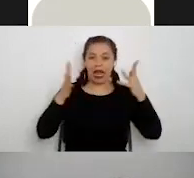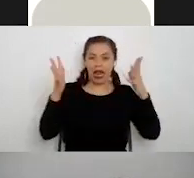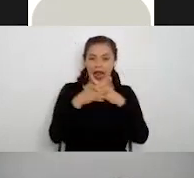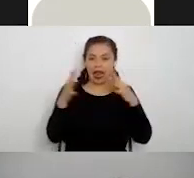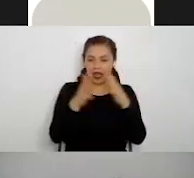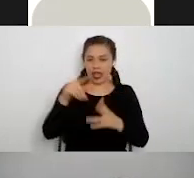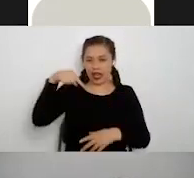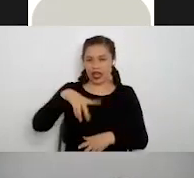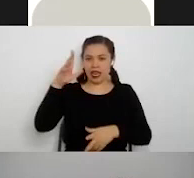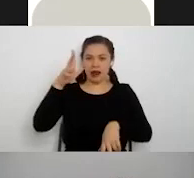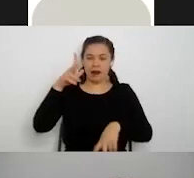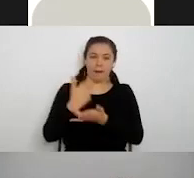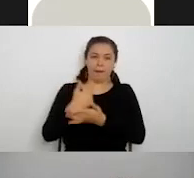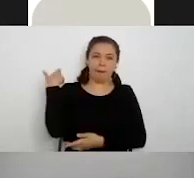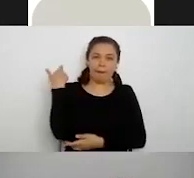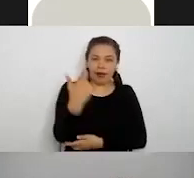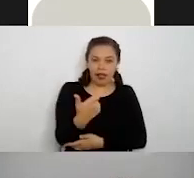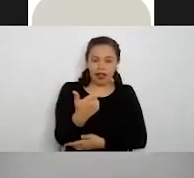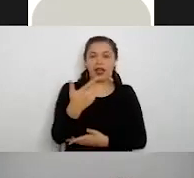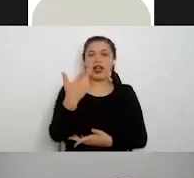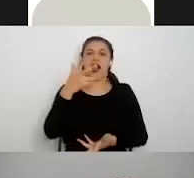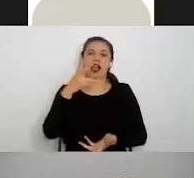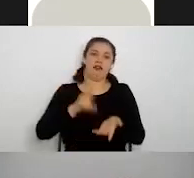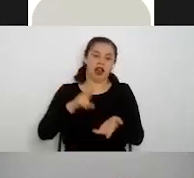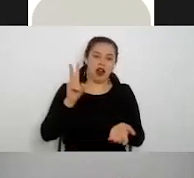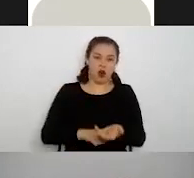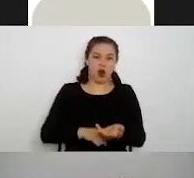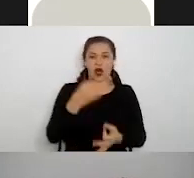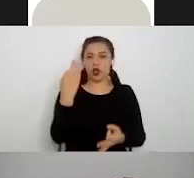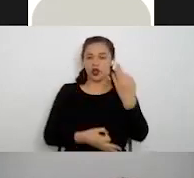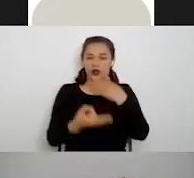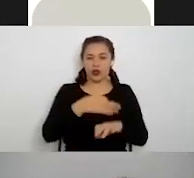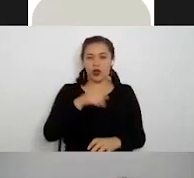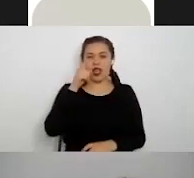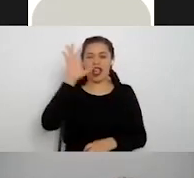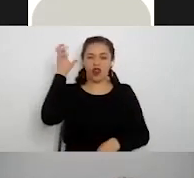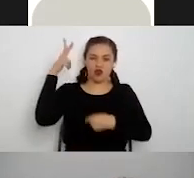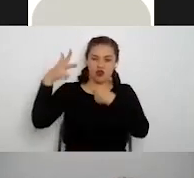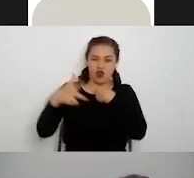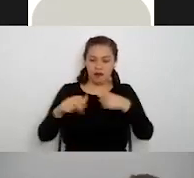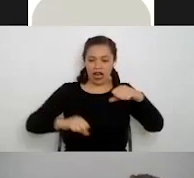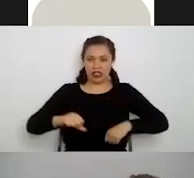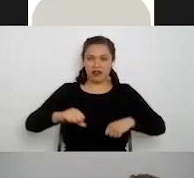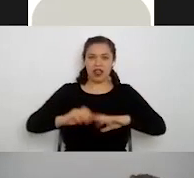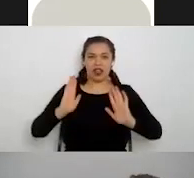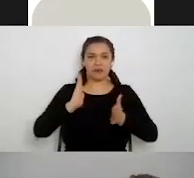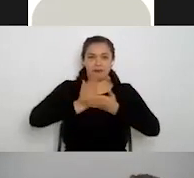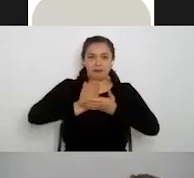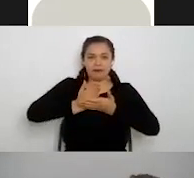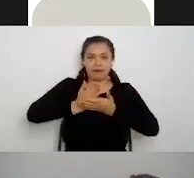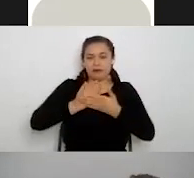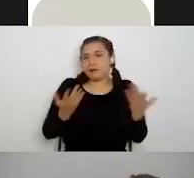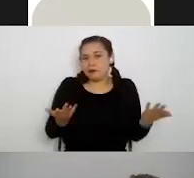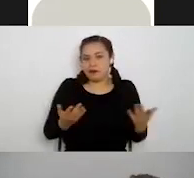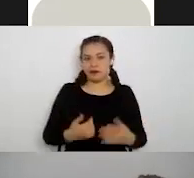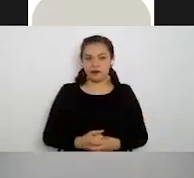los precios y sobre la paralización, sobre todo en Europa, de muchas actividades económicas. Bueno, aquí no